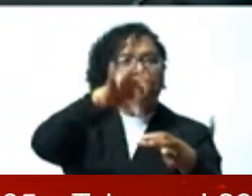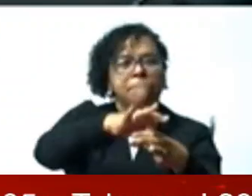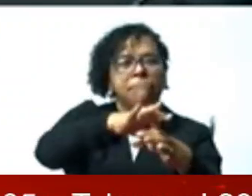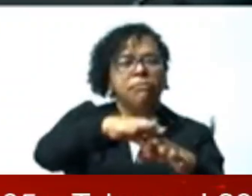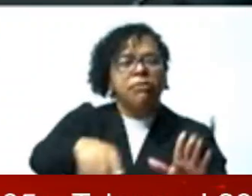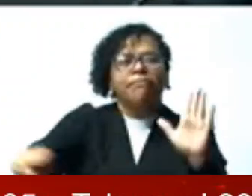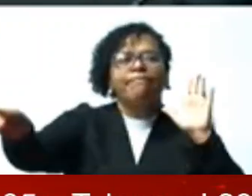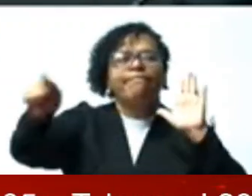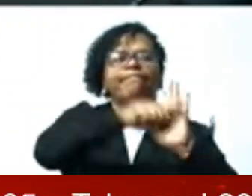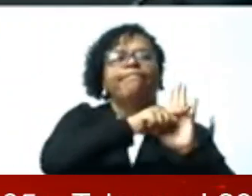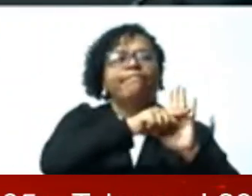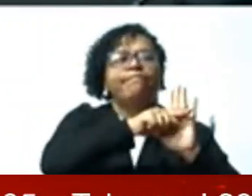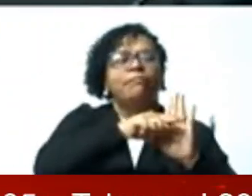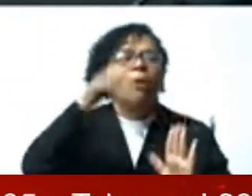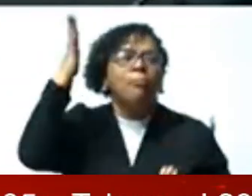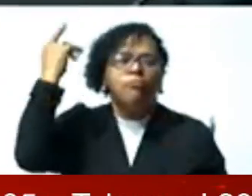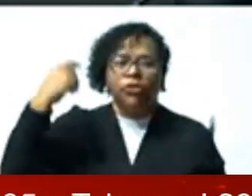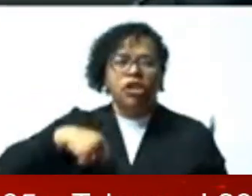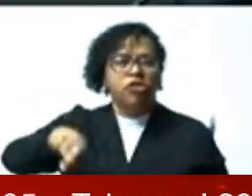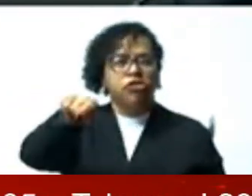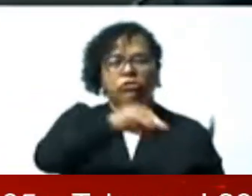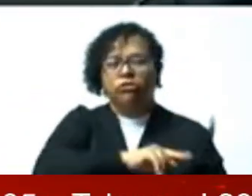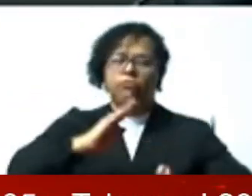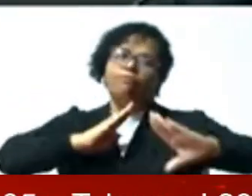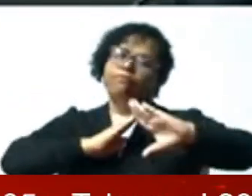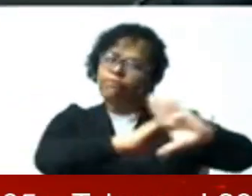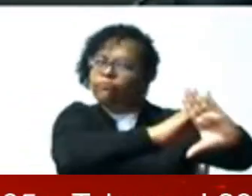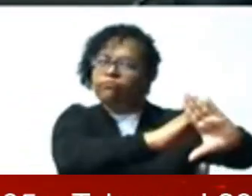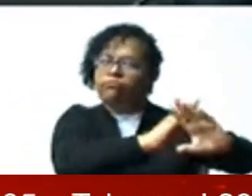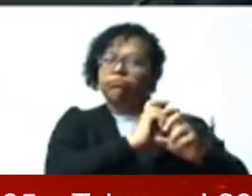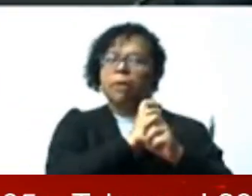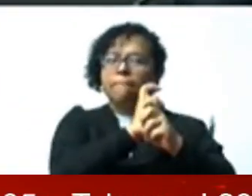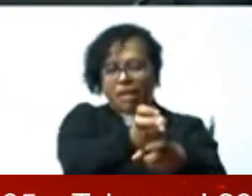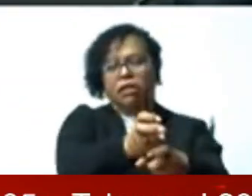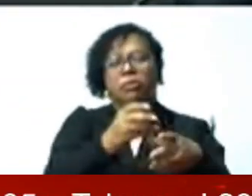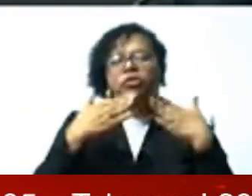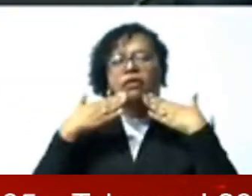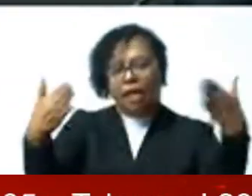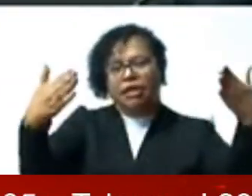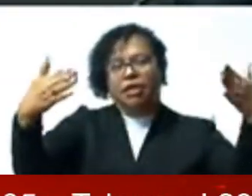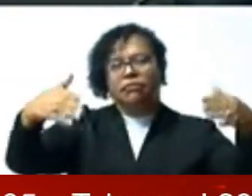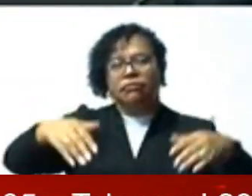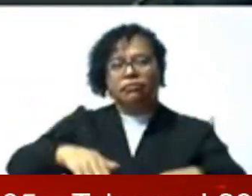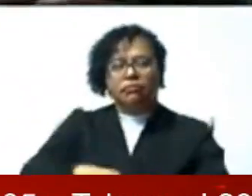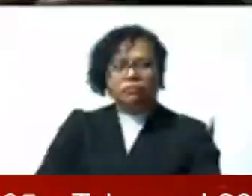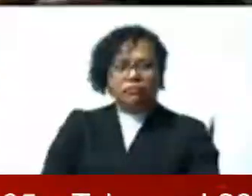hombres y mujeres de este partido estamos en contra de este préstamo. Muchas gracias, compañeros.